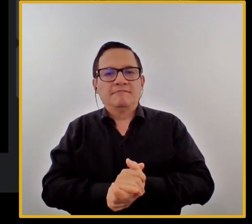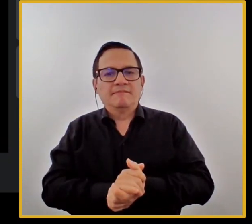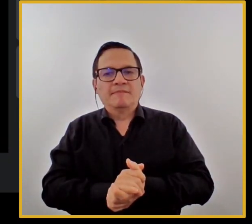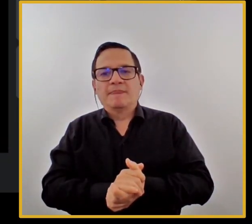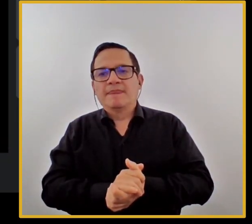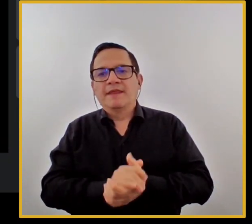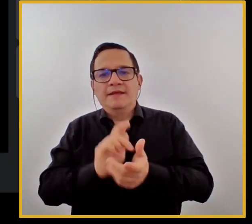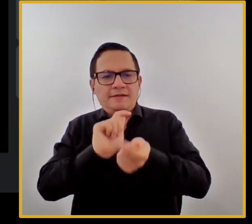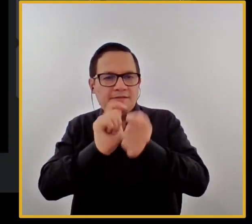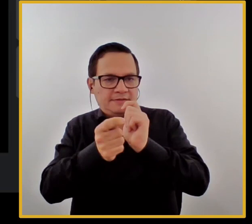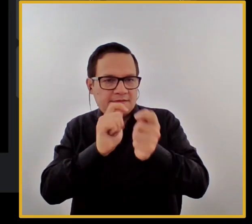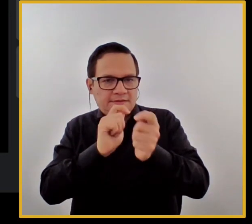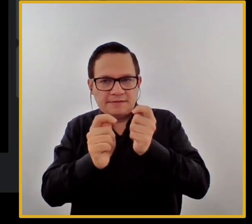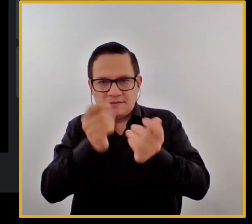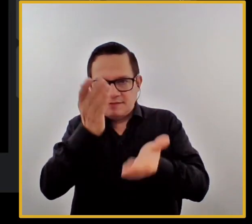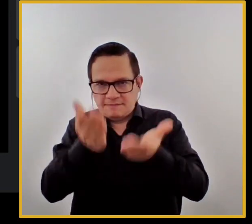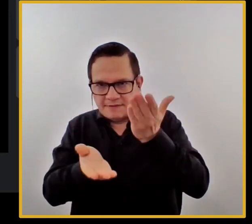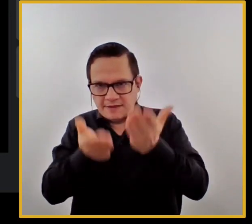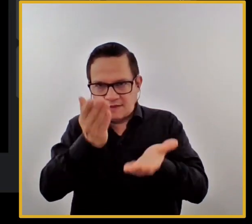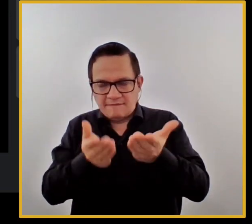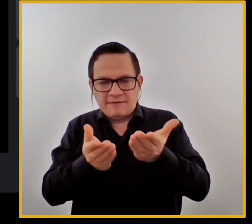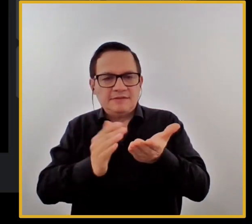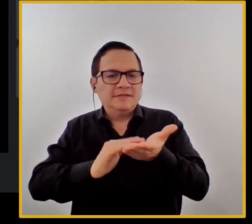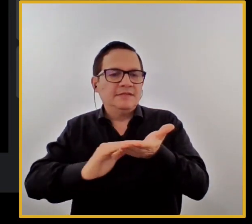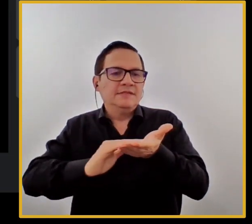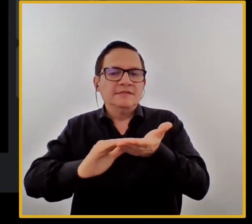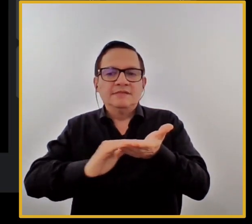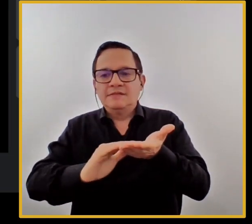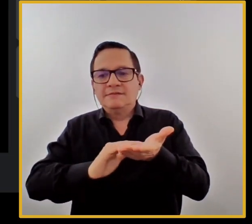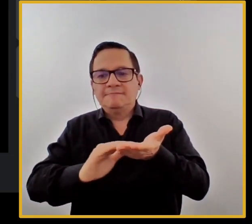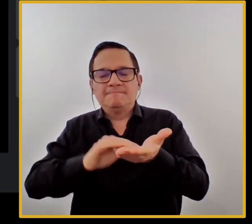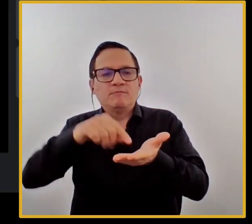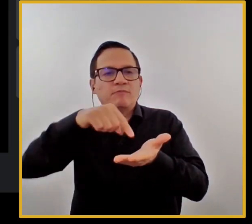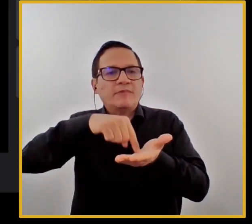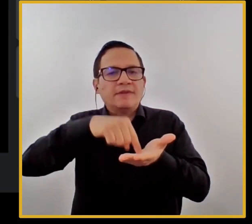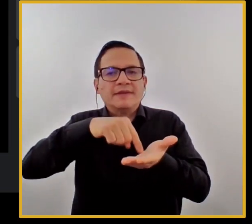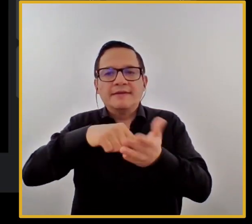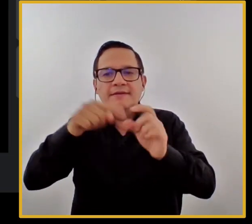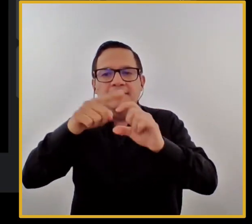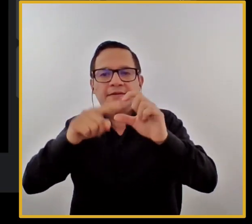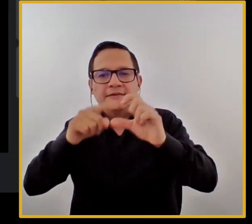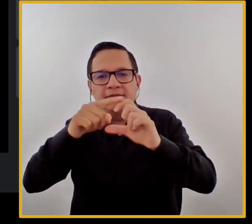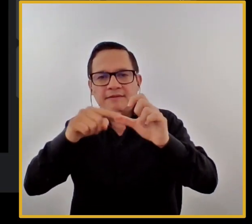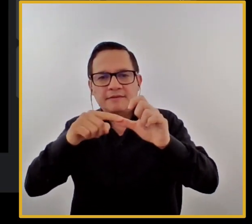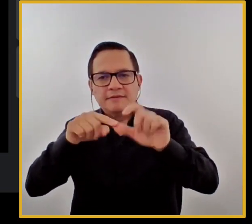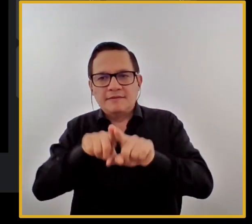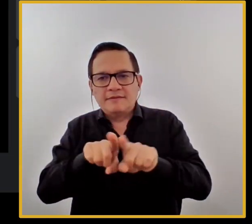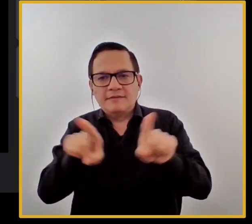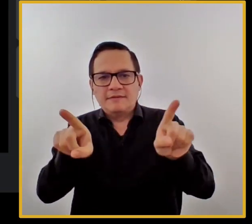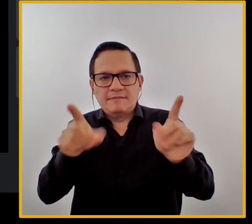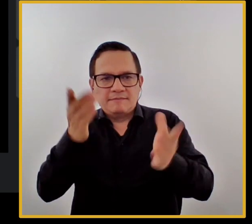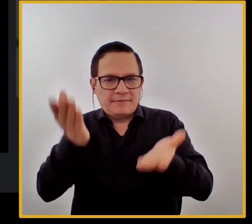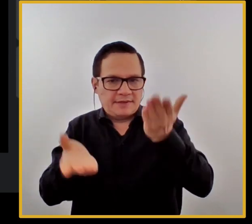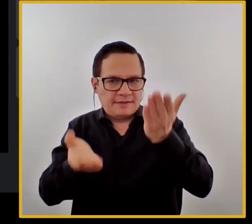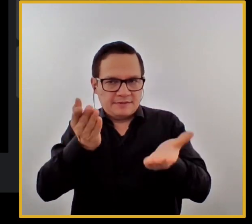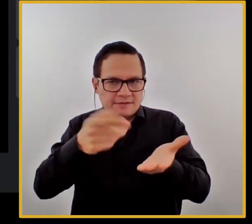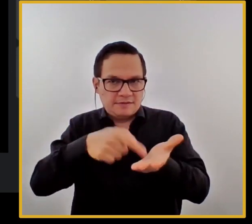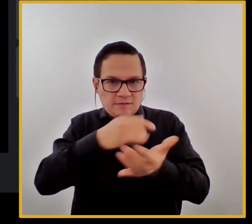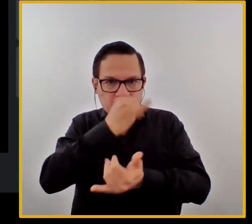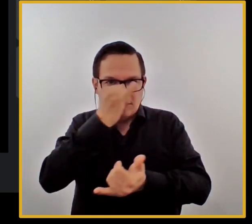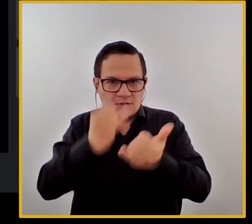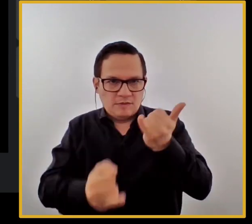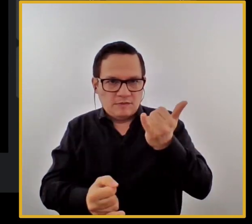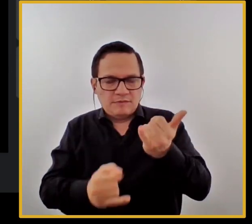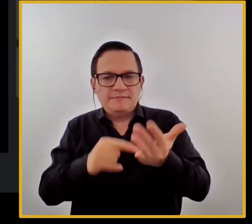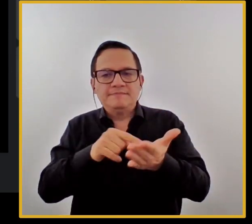hicimos ese cambio de variable, se resolvió esa ecuación por separación de variables y por último